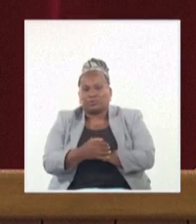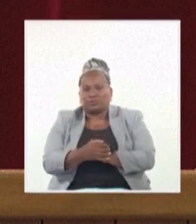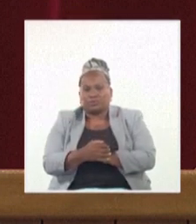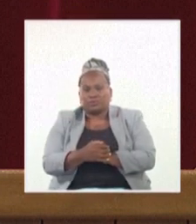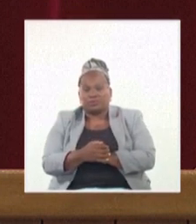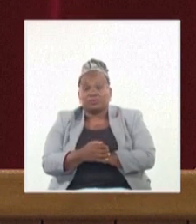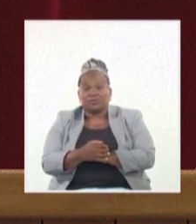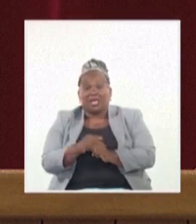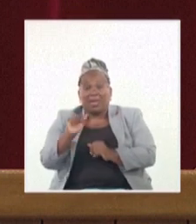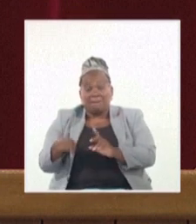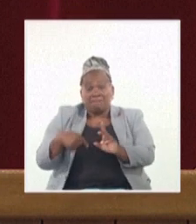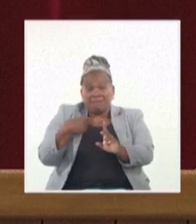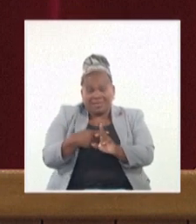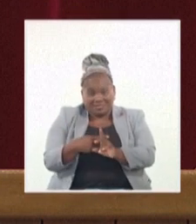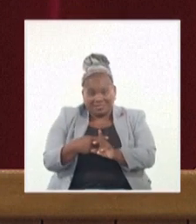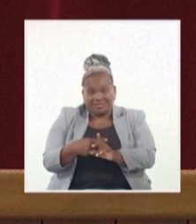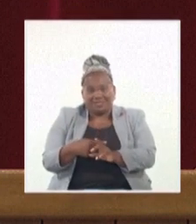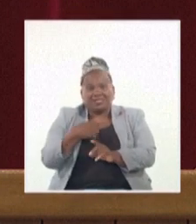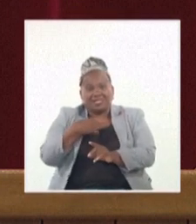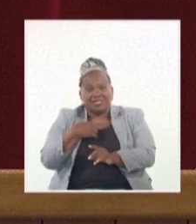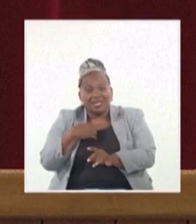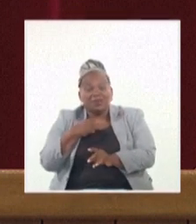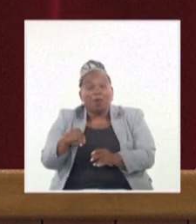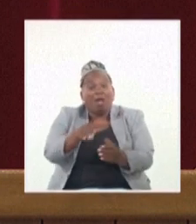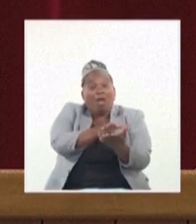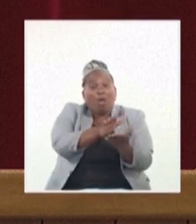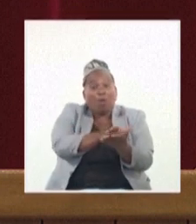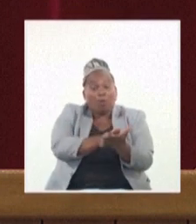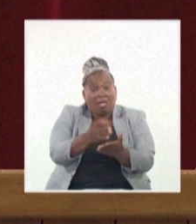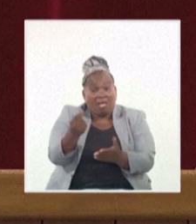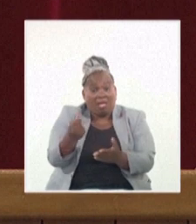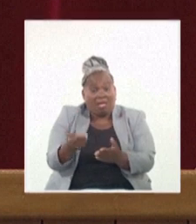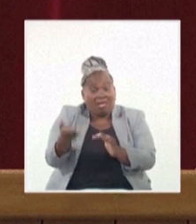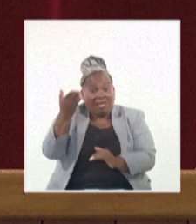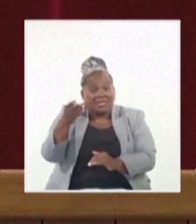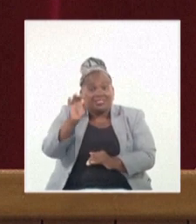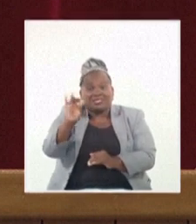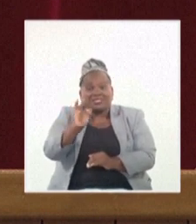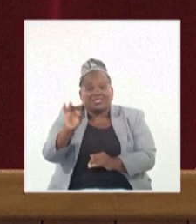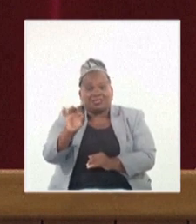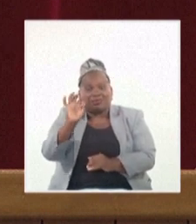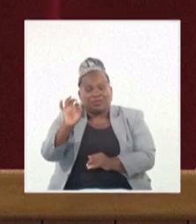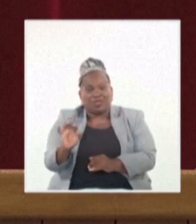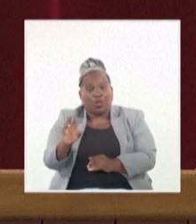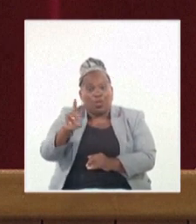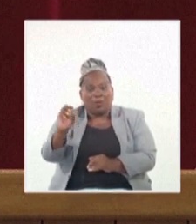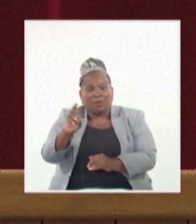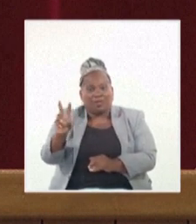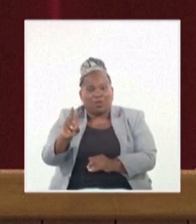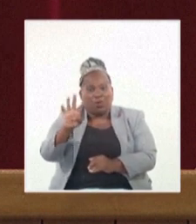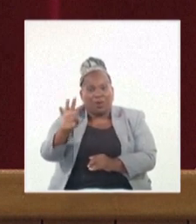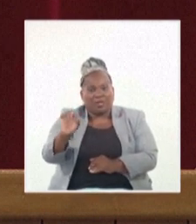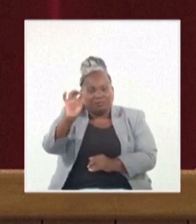Pero a esto hay que sumarle que venimos con una inflación ya acumulada del 2021 de un 77% y en el 2022 de un